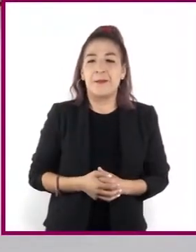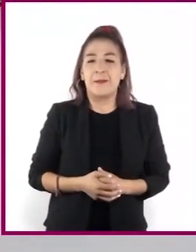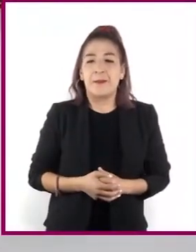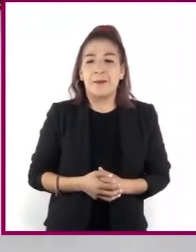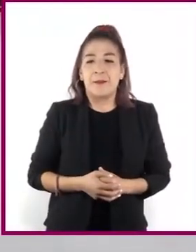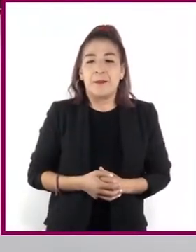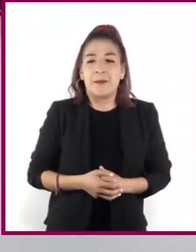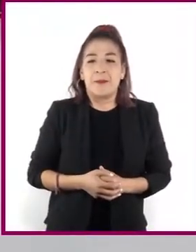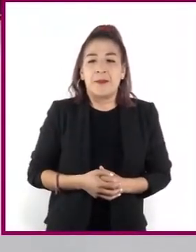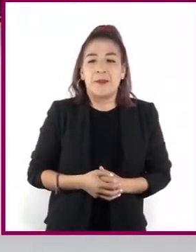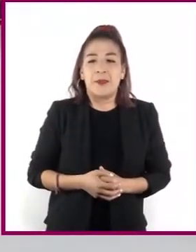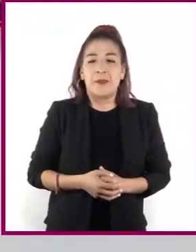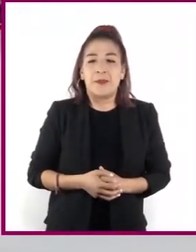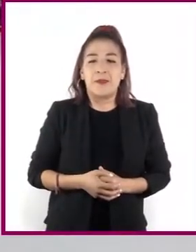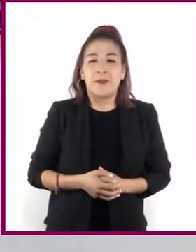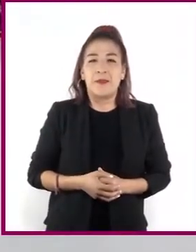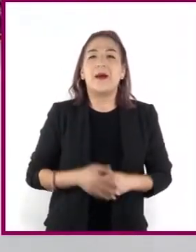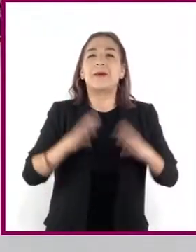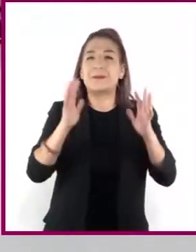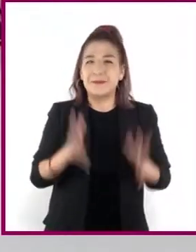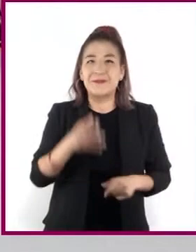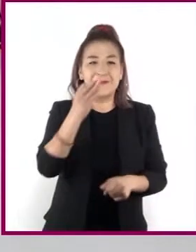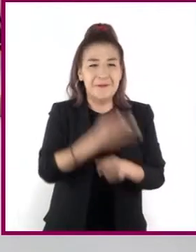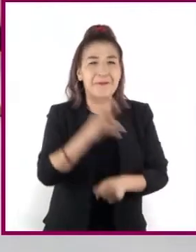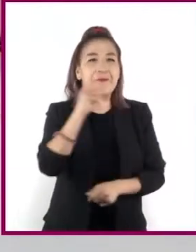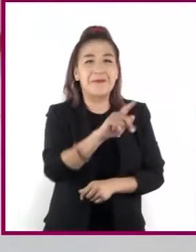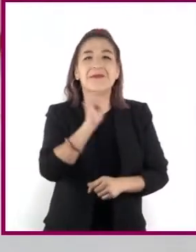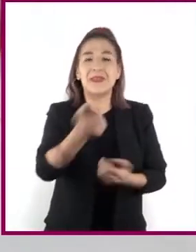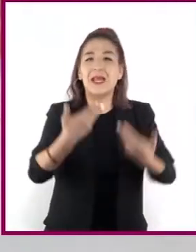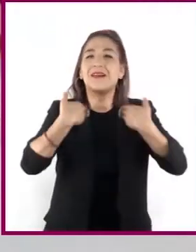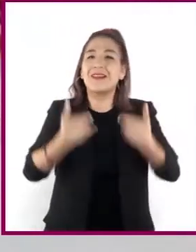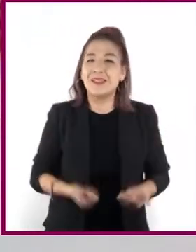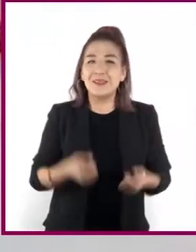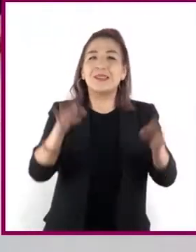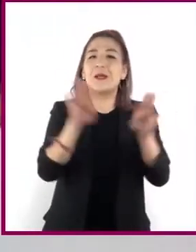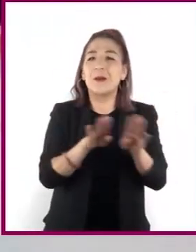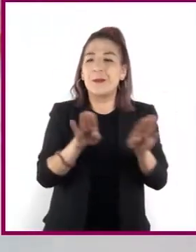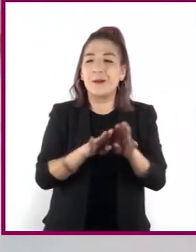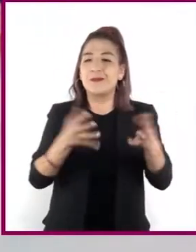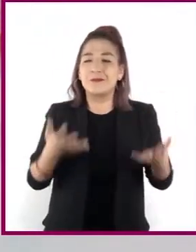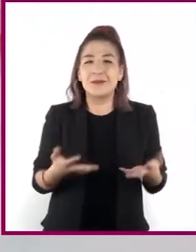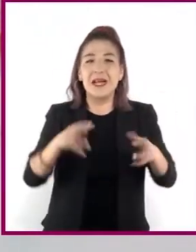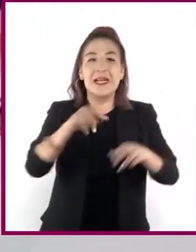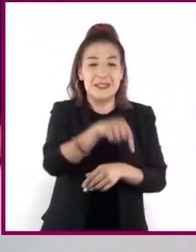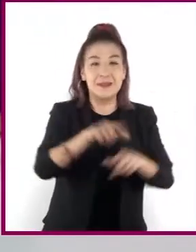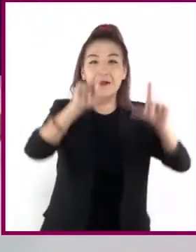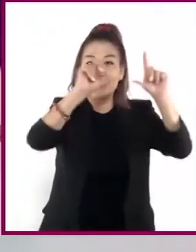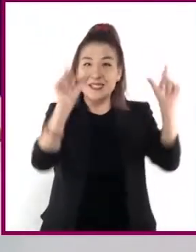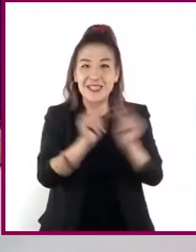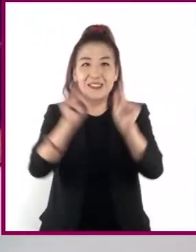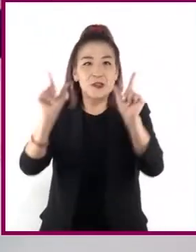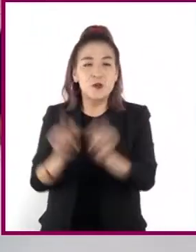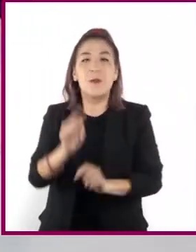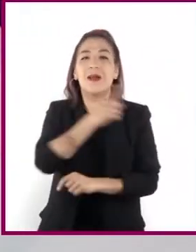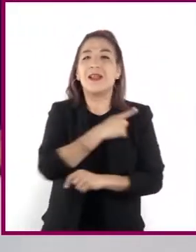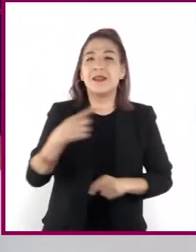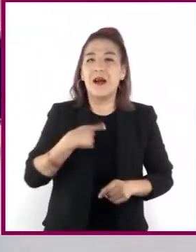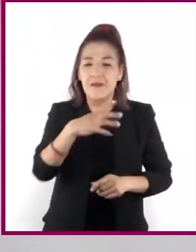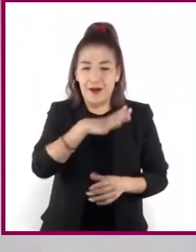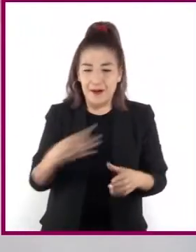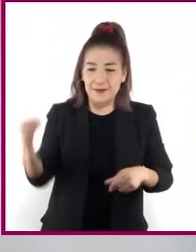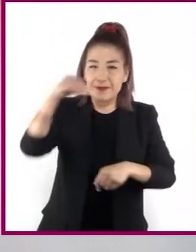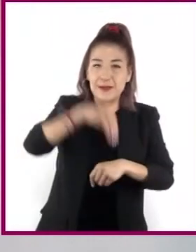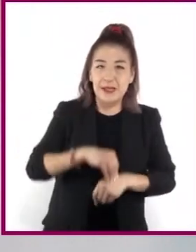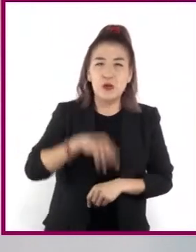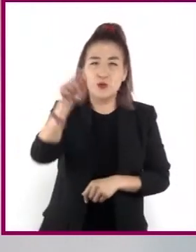Ay, profesor, creo que ahora sí tengo más claro esos rasgos que nuestro resumen debe contener.